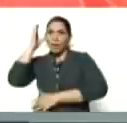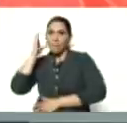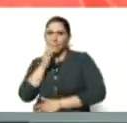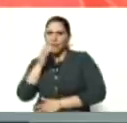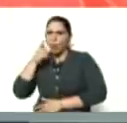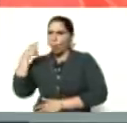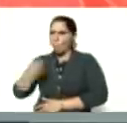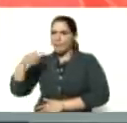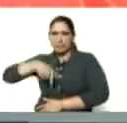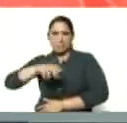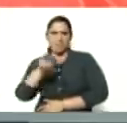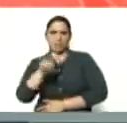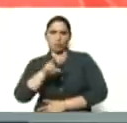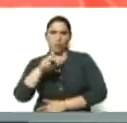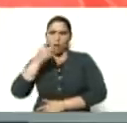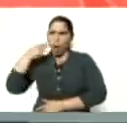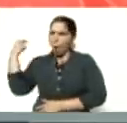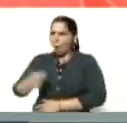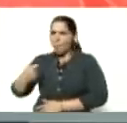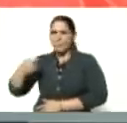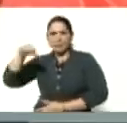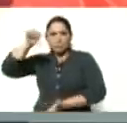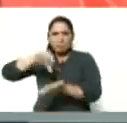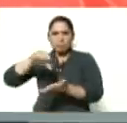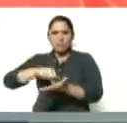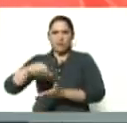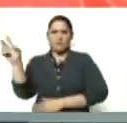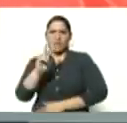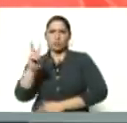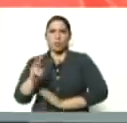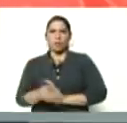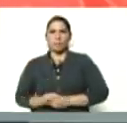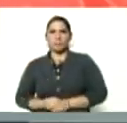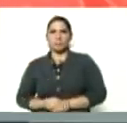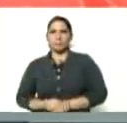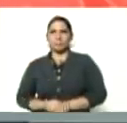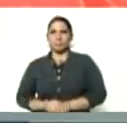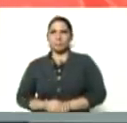hombre en Venezuela. Capriles era su hombre en Venezuela.